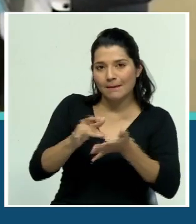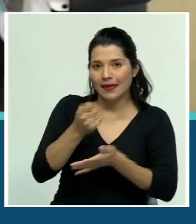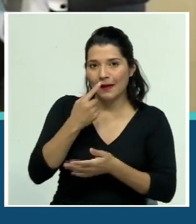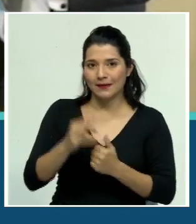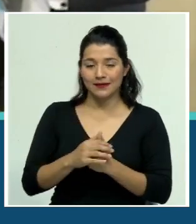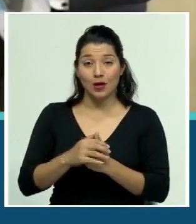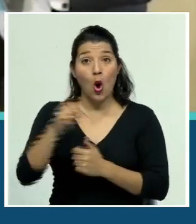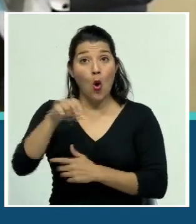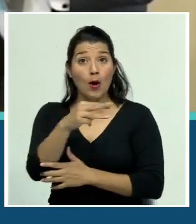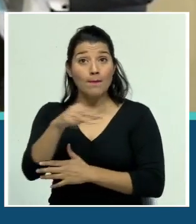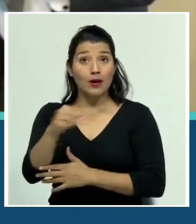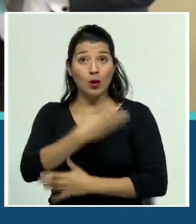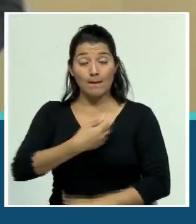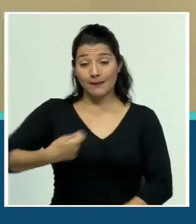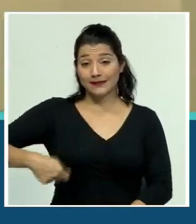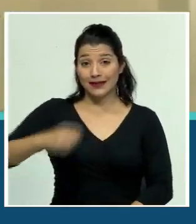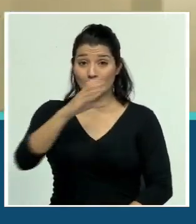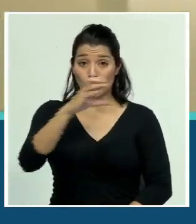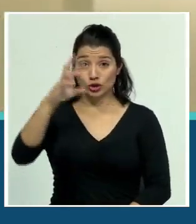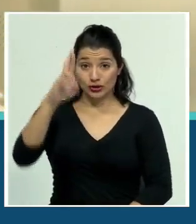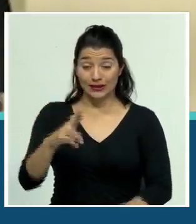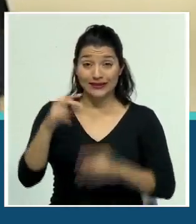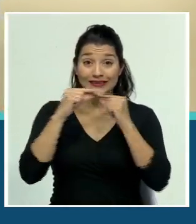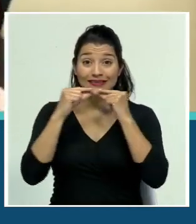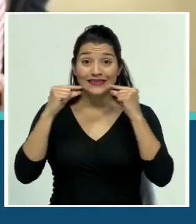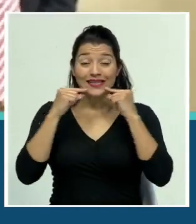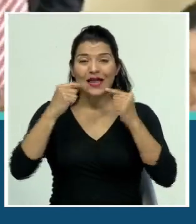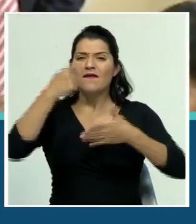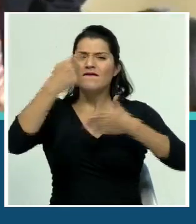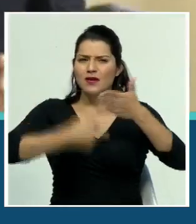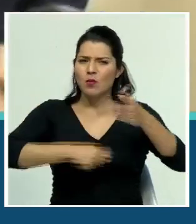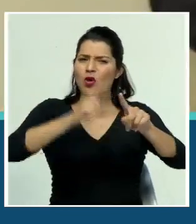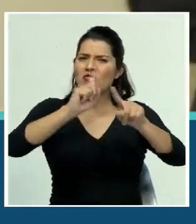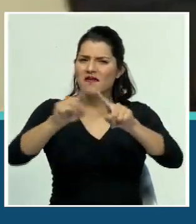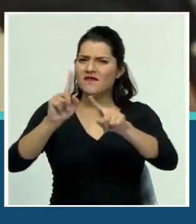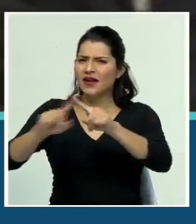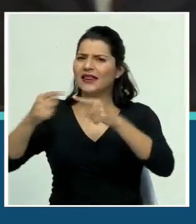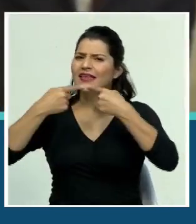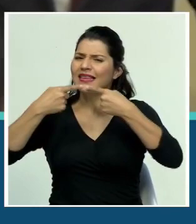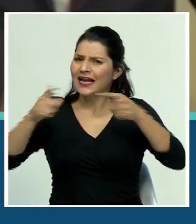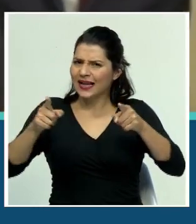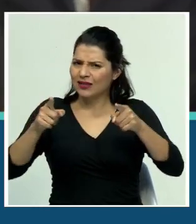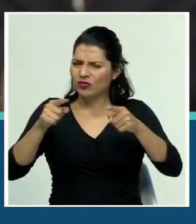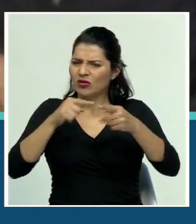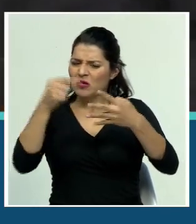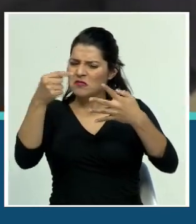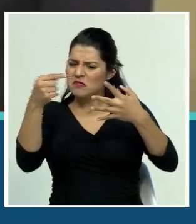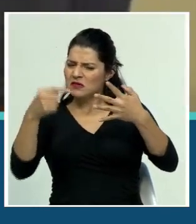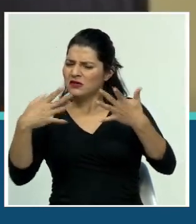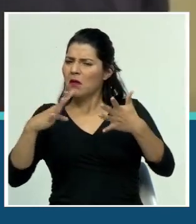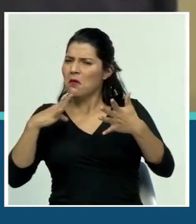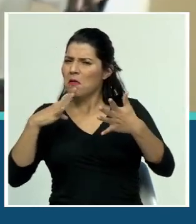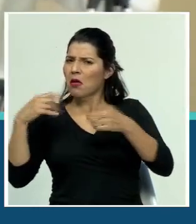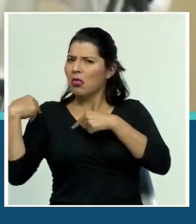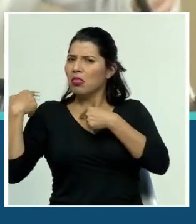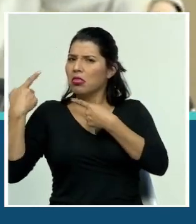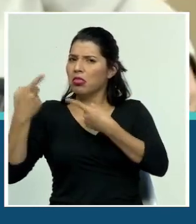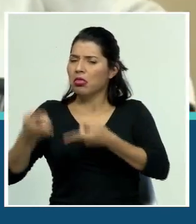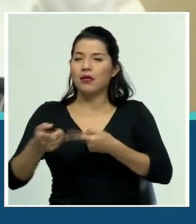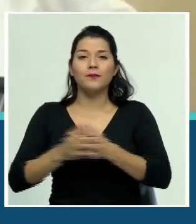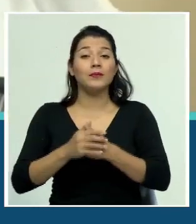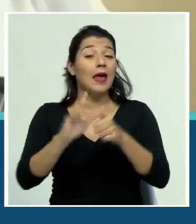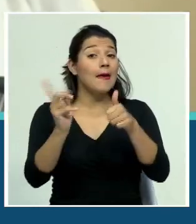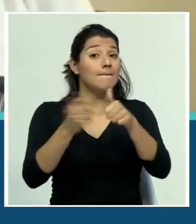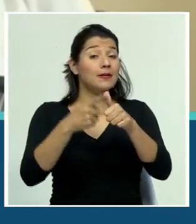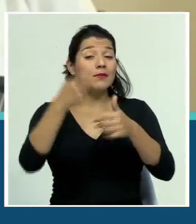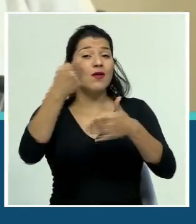Este miércoles, el presidente de la República, Rodrigo Chávez, firmó varios decretos de los que ya venía hablando desde hace varios días. El